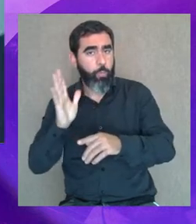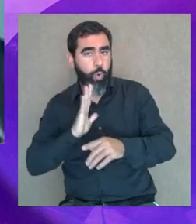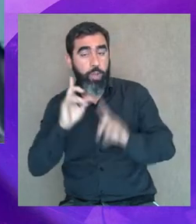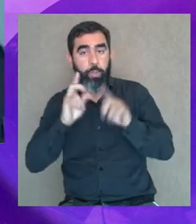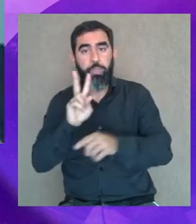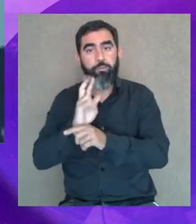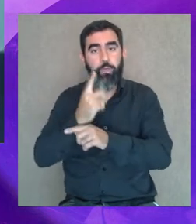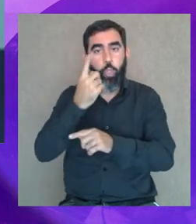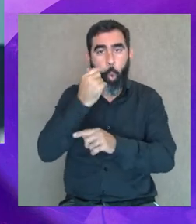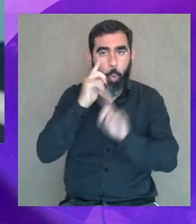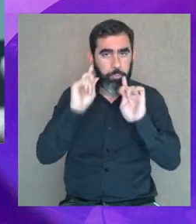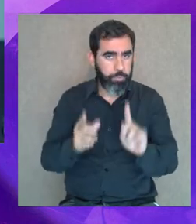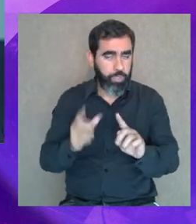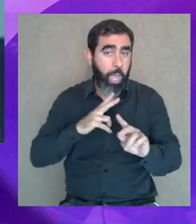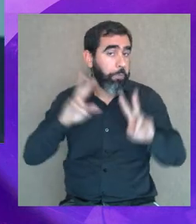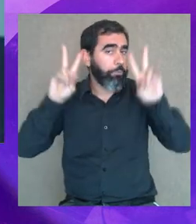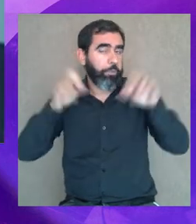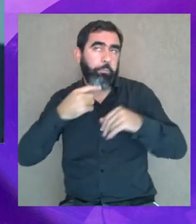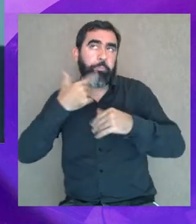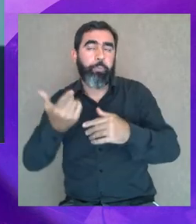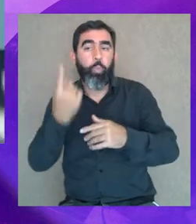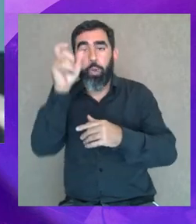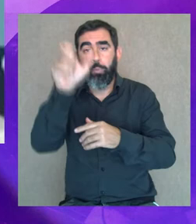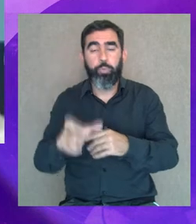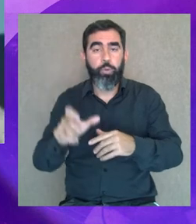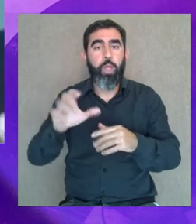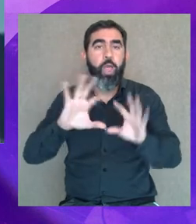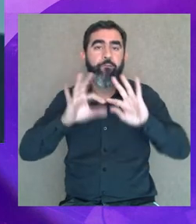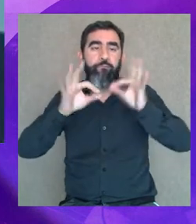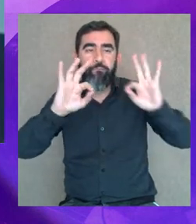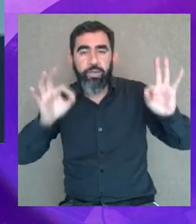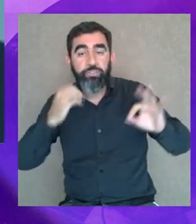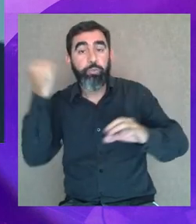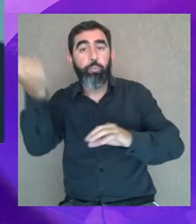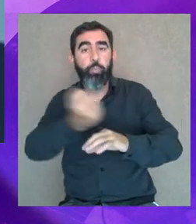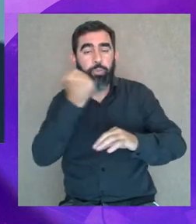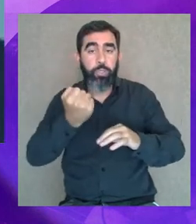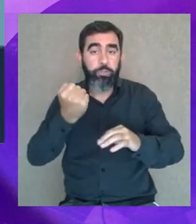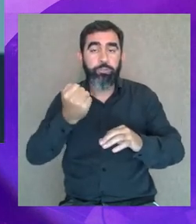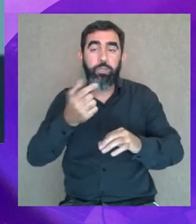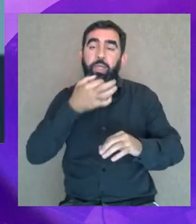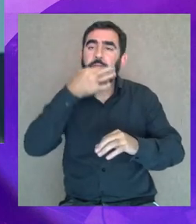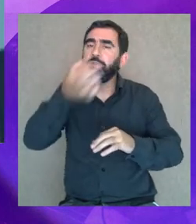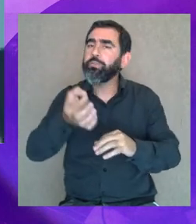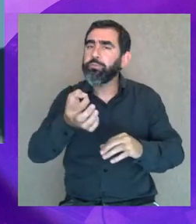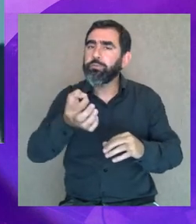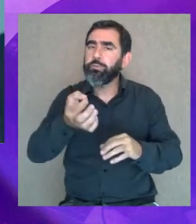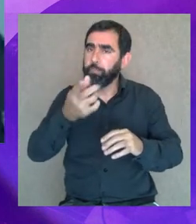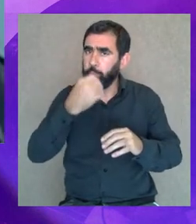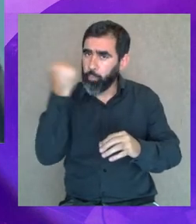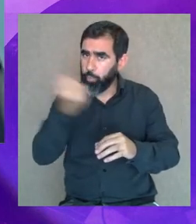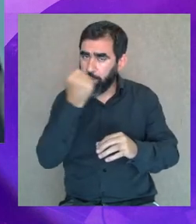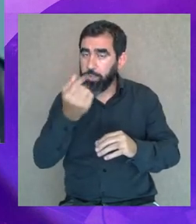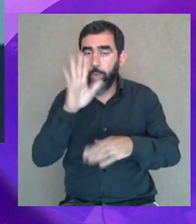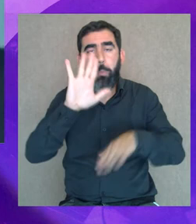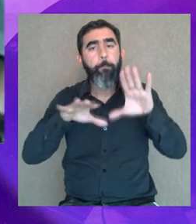mujeres y cuando se habla de un tema o sea si alguien tiene una frase que le parece que es importante él te dice cuál es